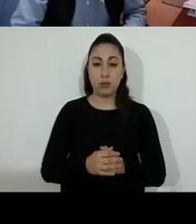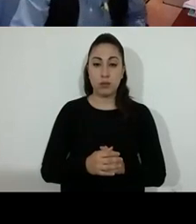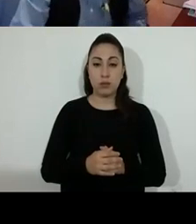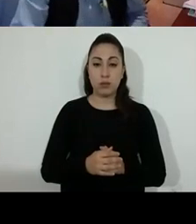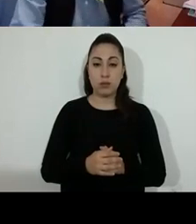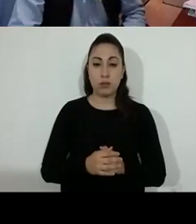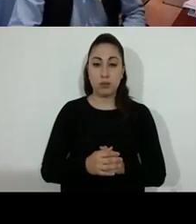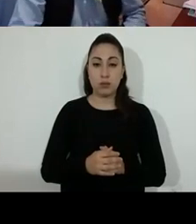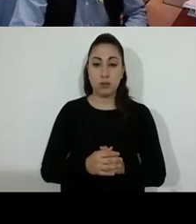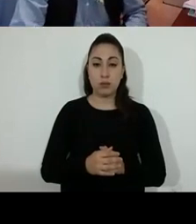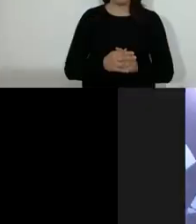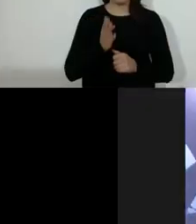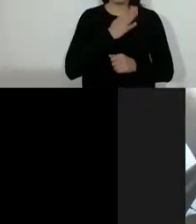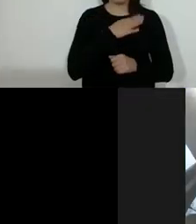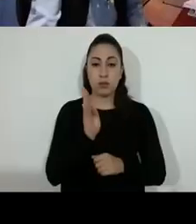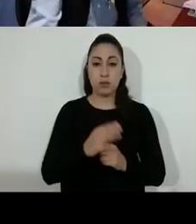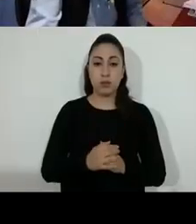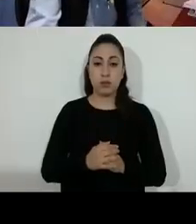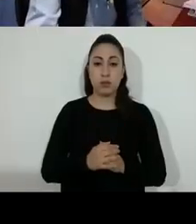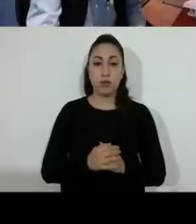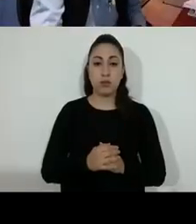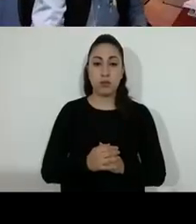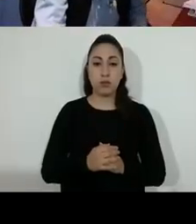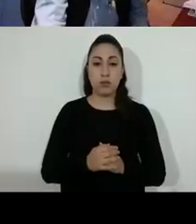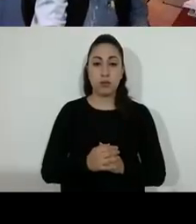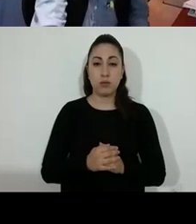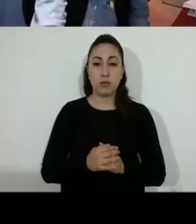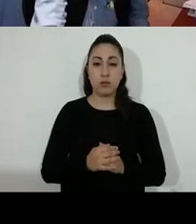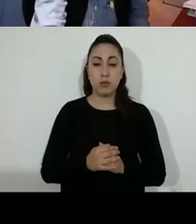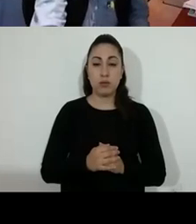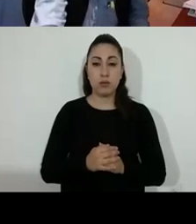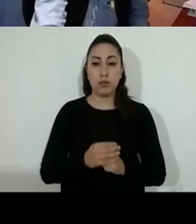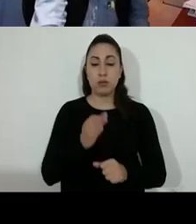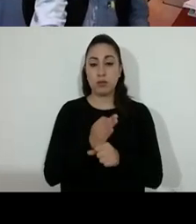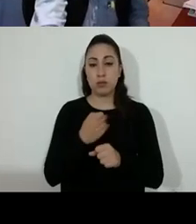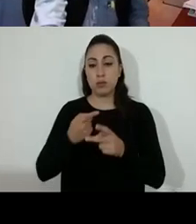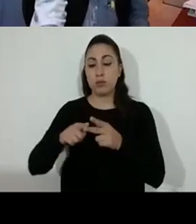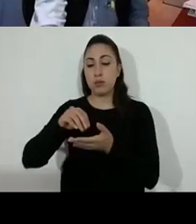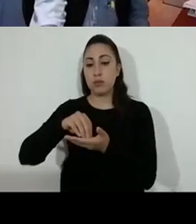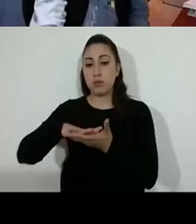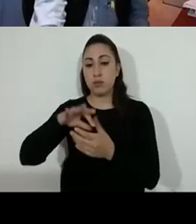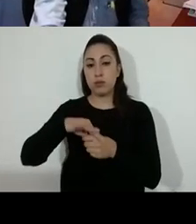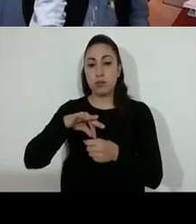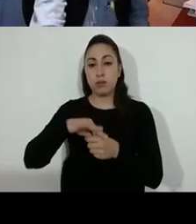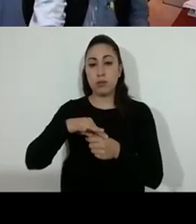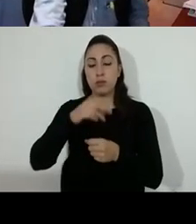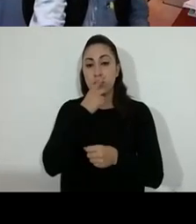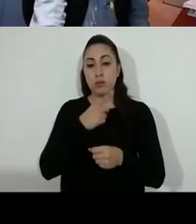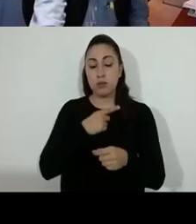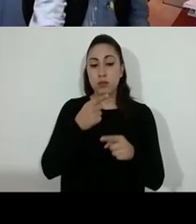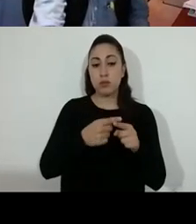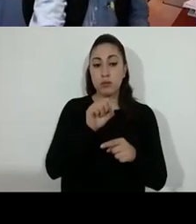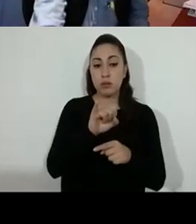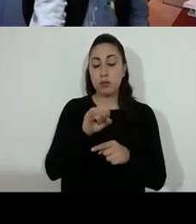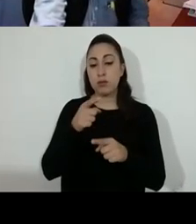Entonces, vamos a pasar a votación nominal para que nos digan quiénes están a favor y quiénes están